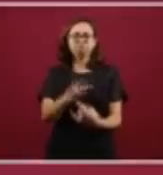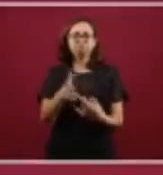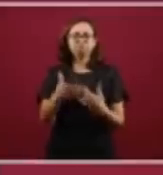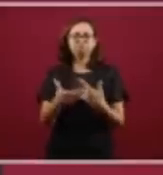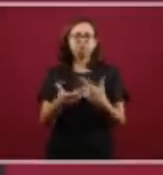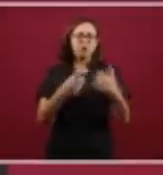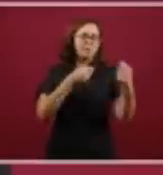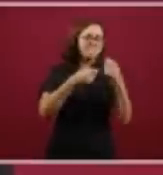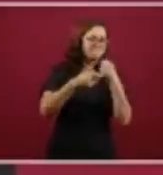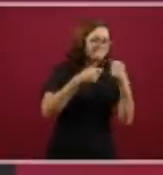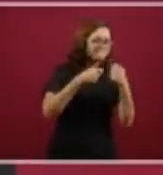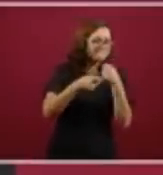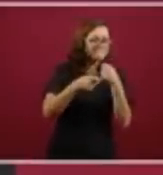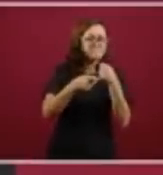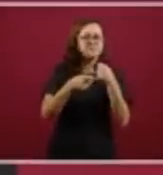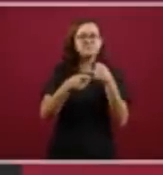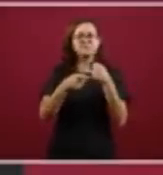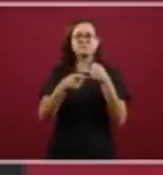periodistas,